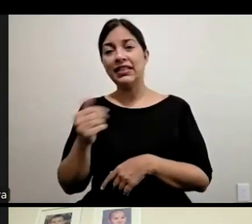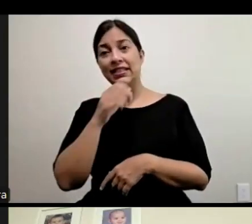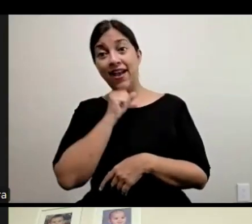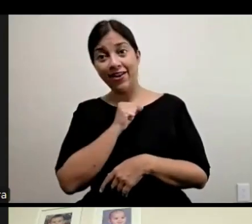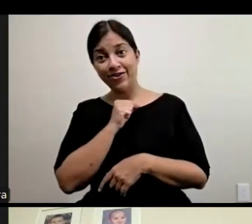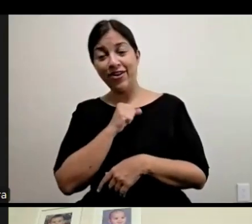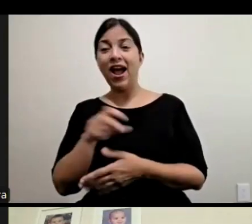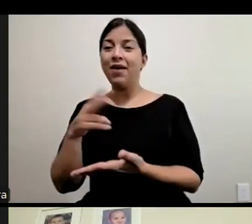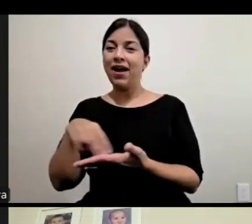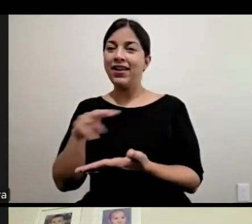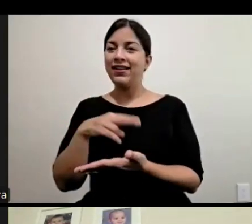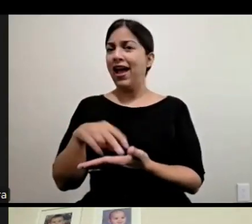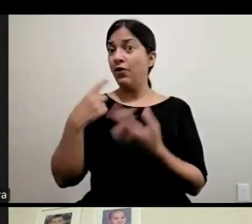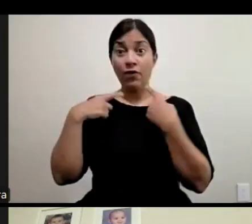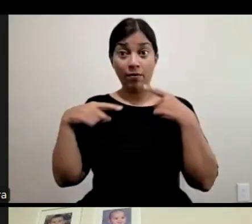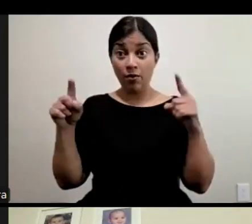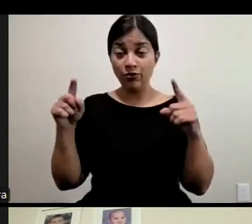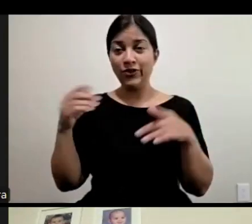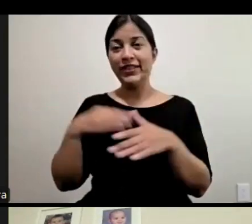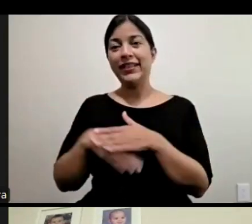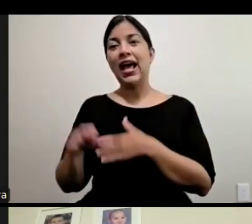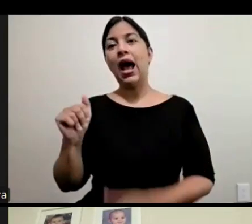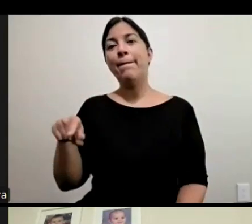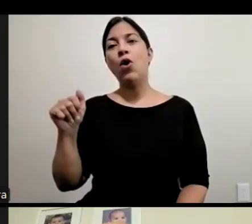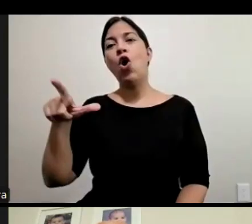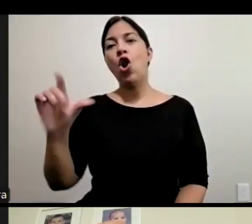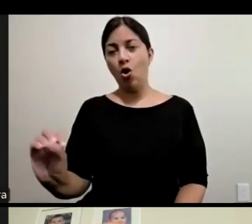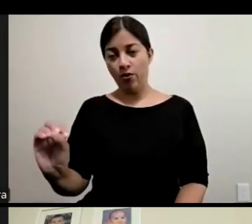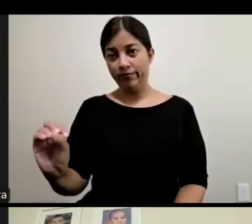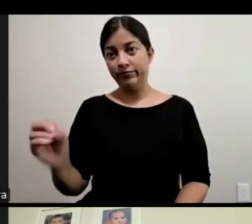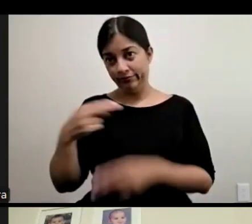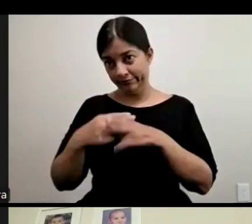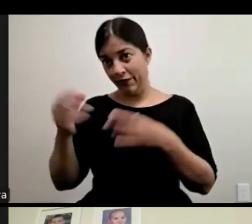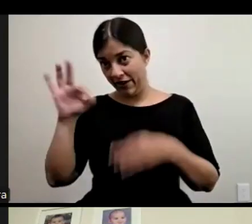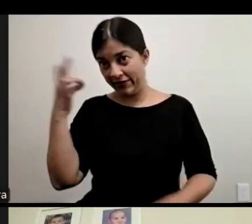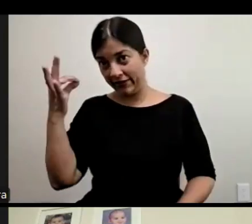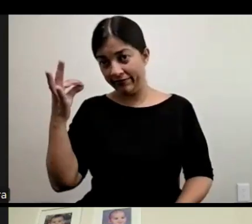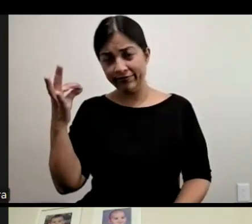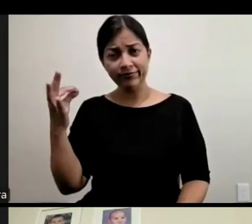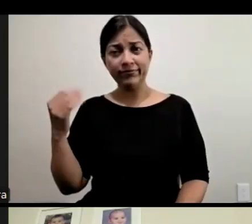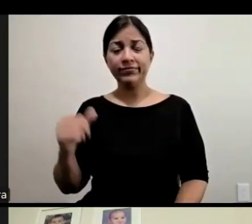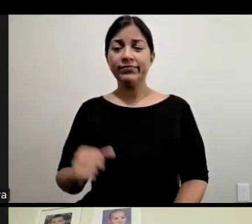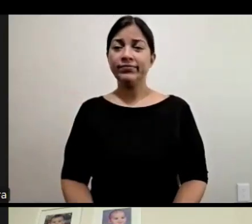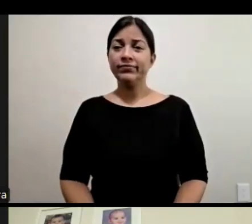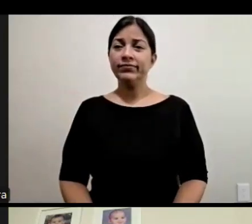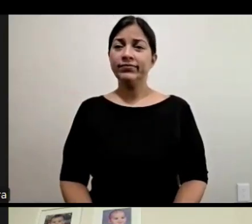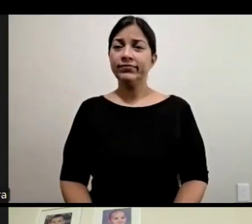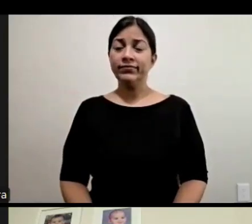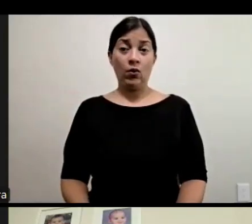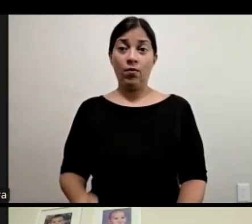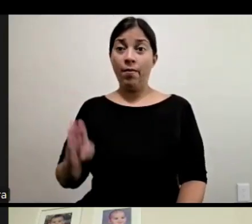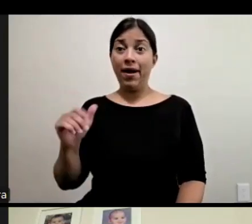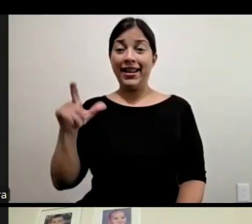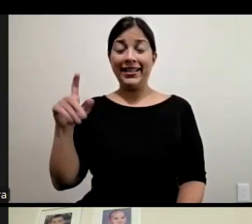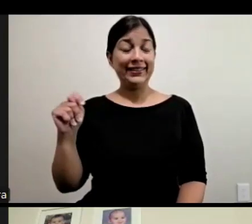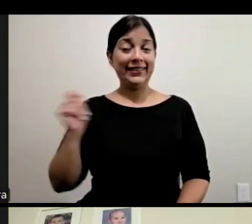el famoso entrada de Apolo, la entrée d'Apollon, que se llama. Y es un ballet de